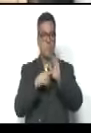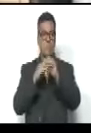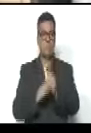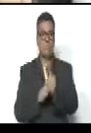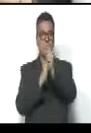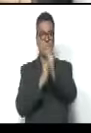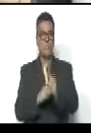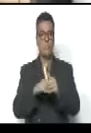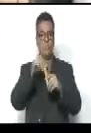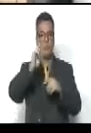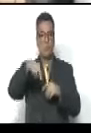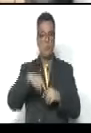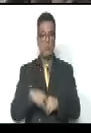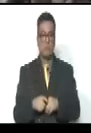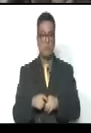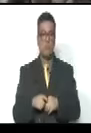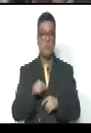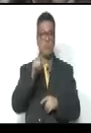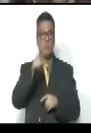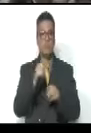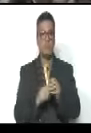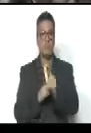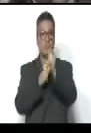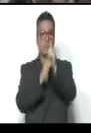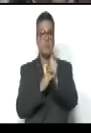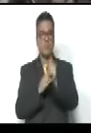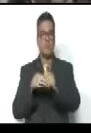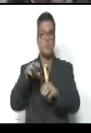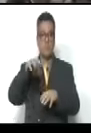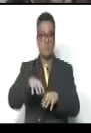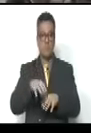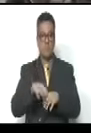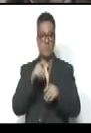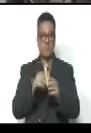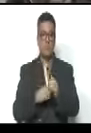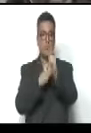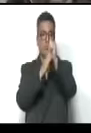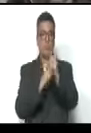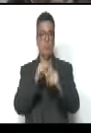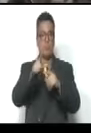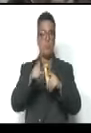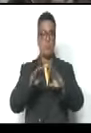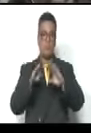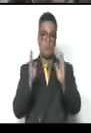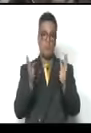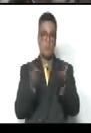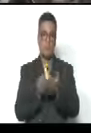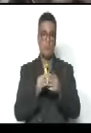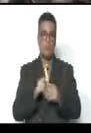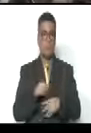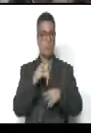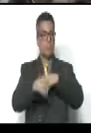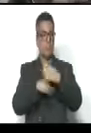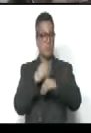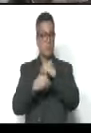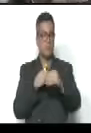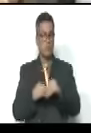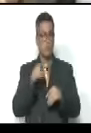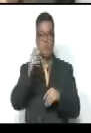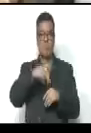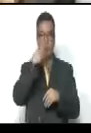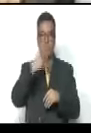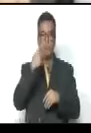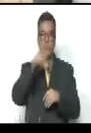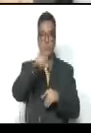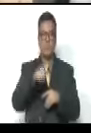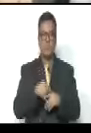liderazgo local, sino también como un liderazgo en la región y un liderazgo a nivel mundial, llevando la política y